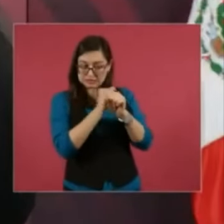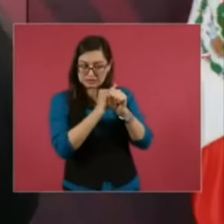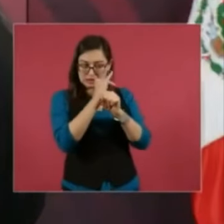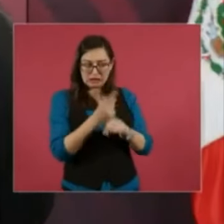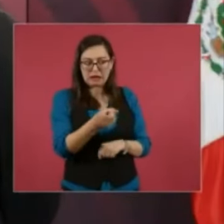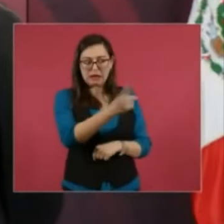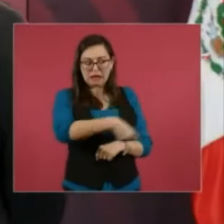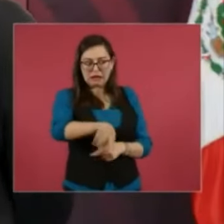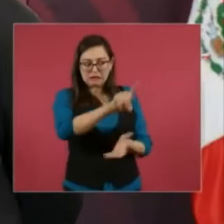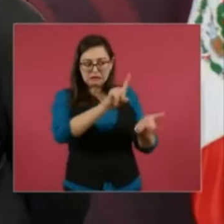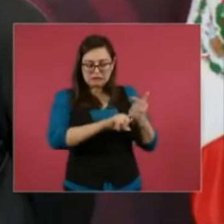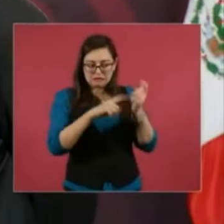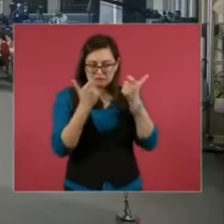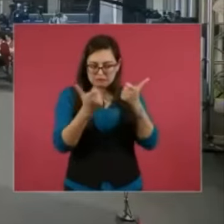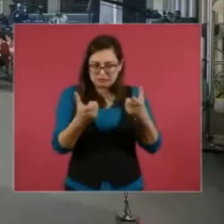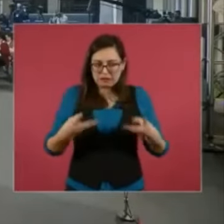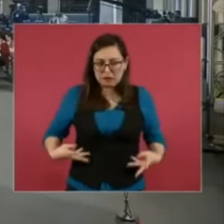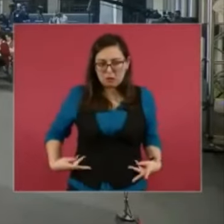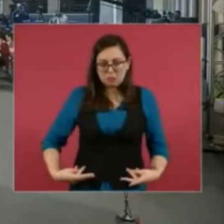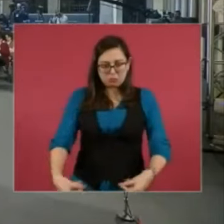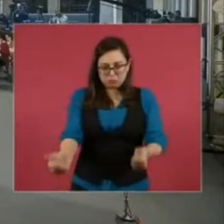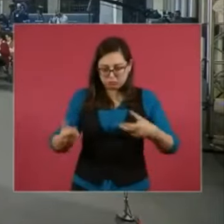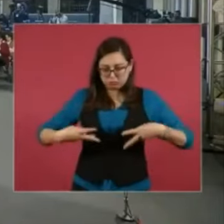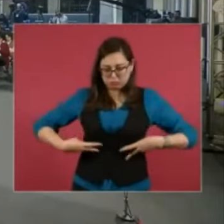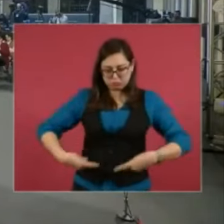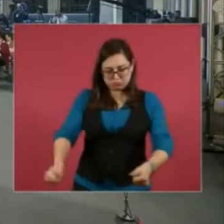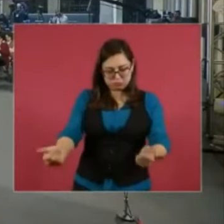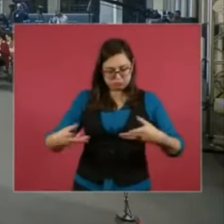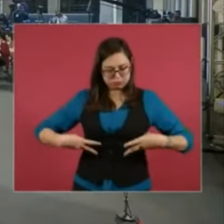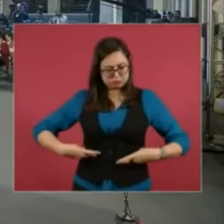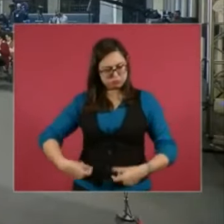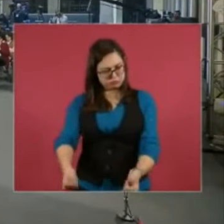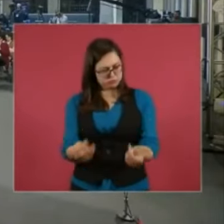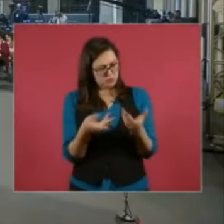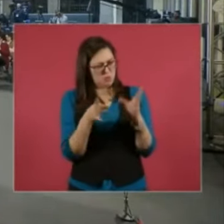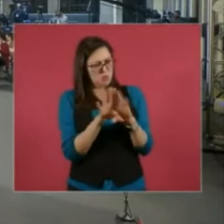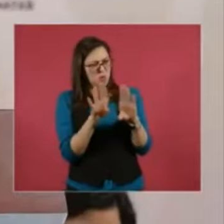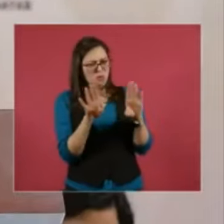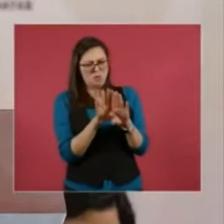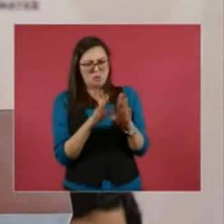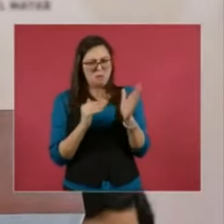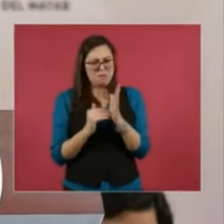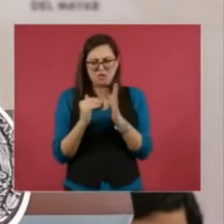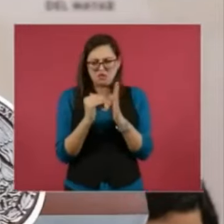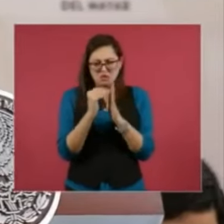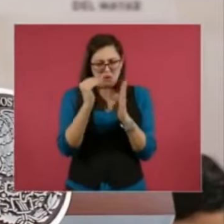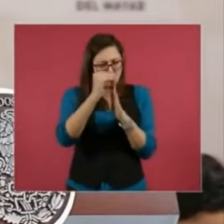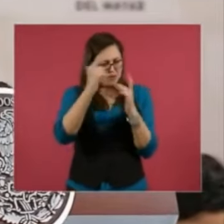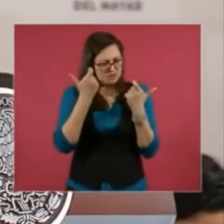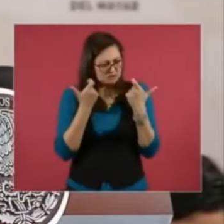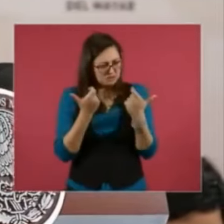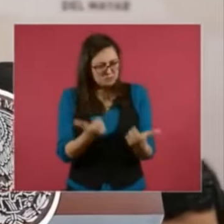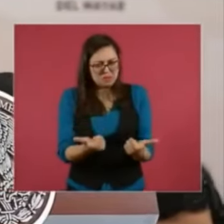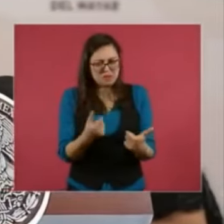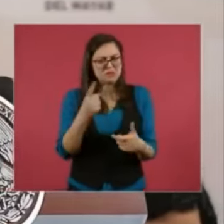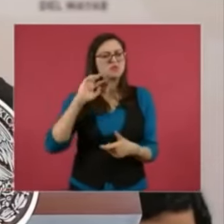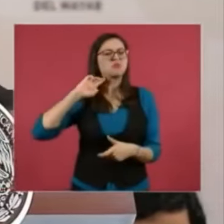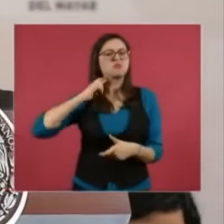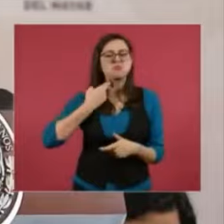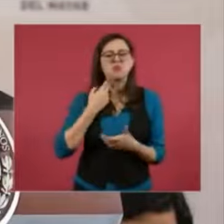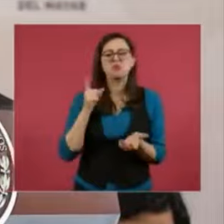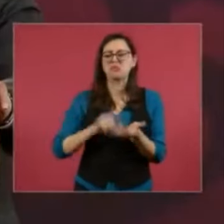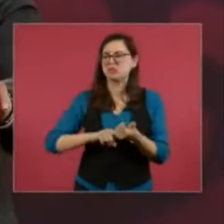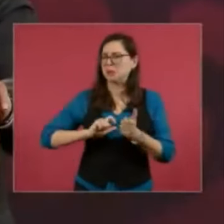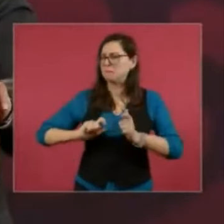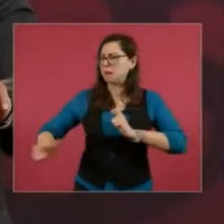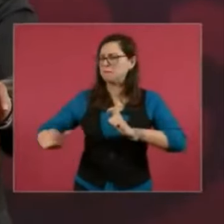ver sí De dónde está saliendo tanto dinero para el manejo de robots